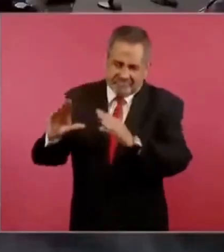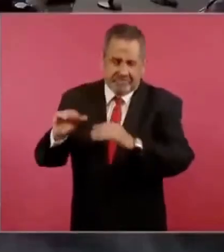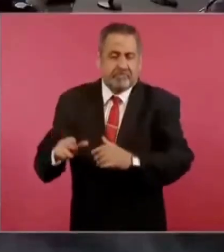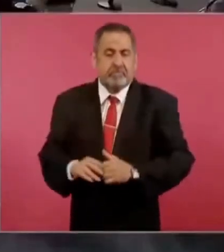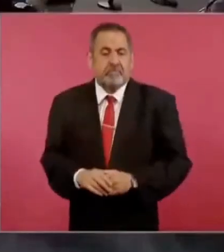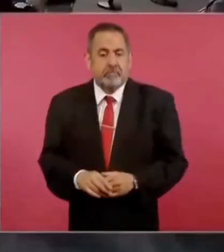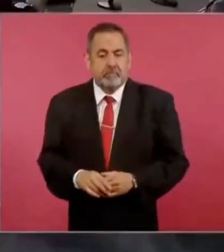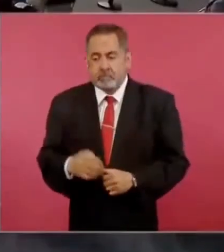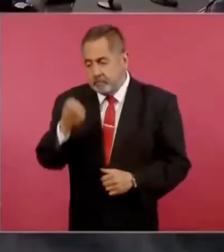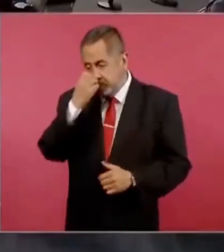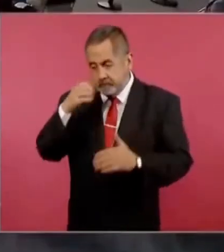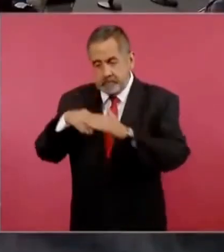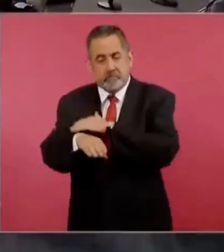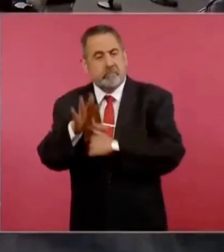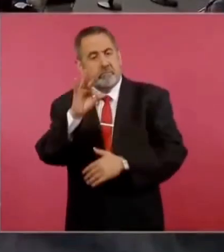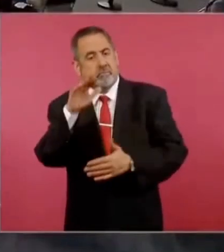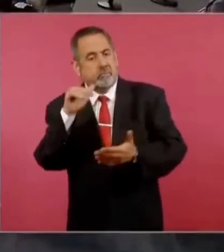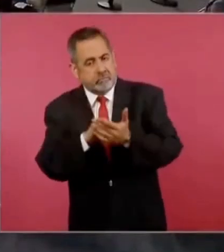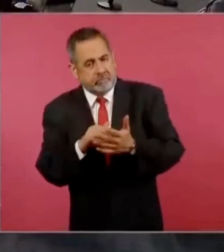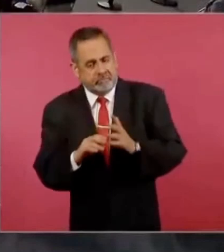Presentan examen 40,000